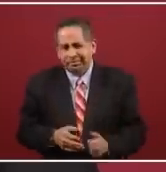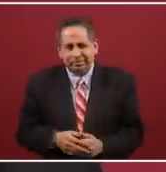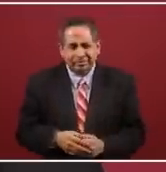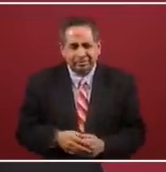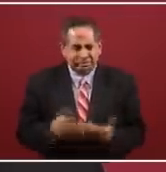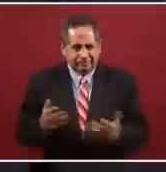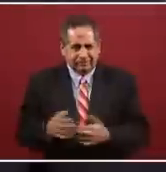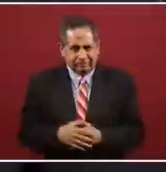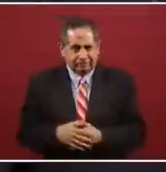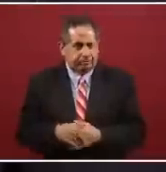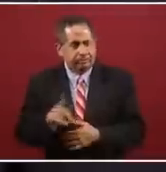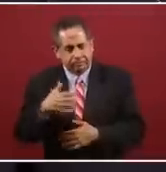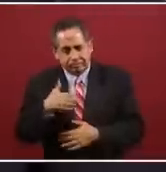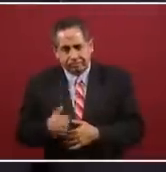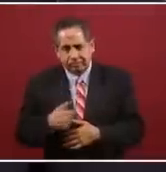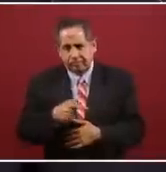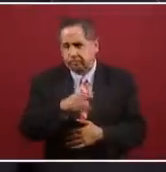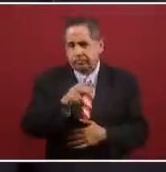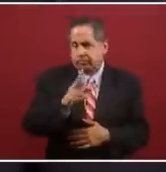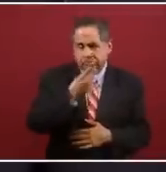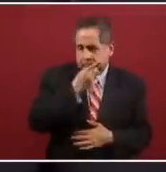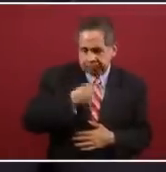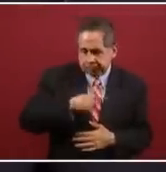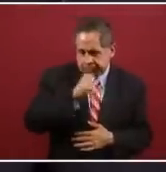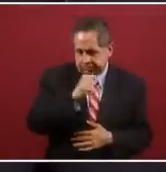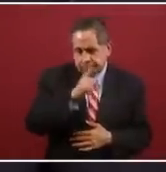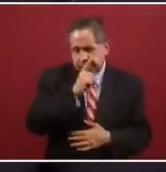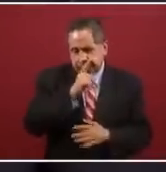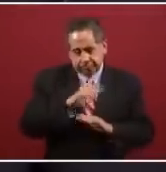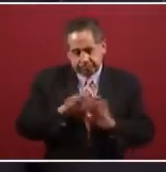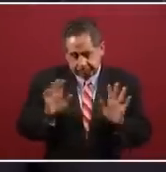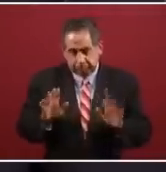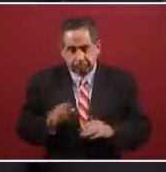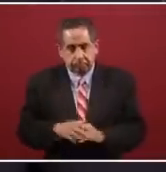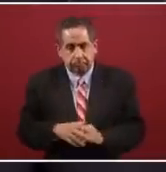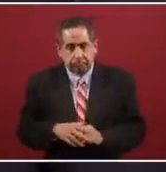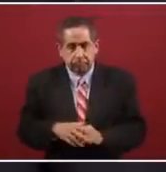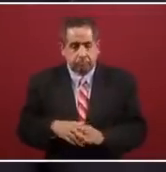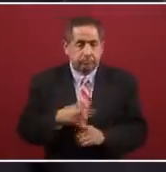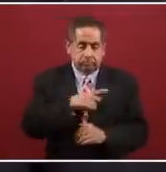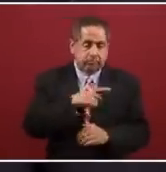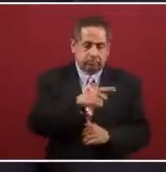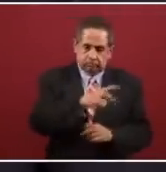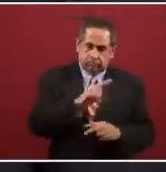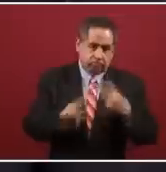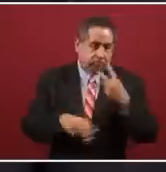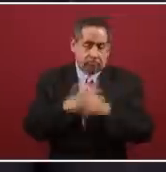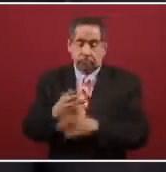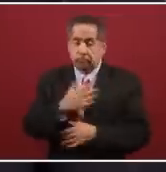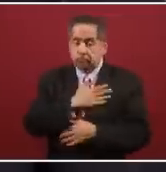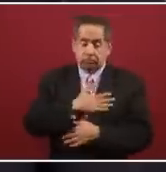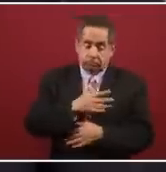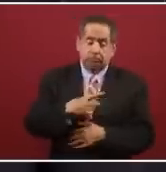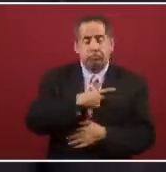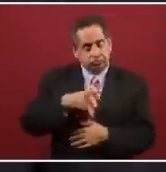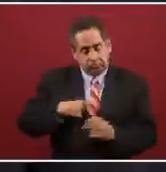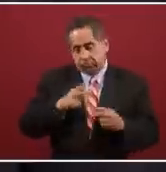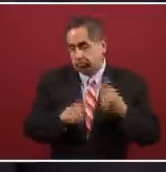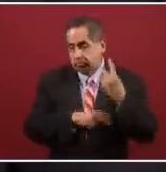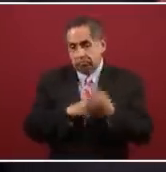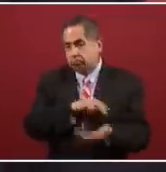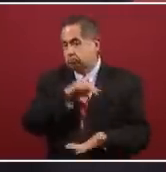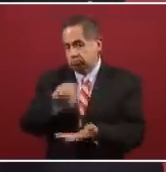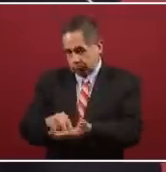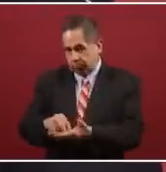O sea, entiendo, no me dijo nada, porque sí tenemos que acudir a todas las